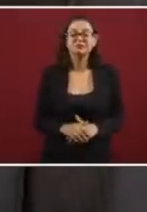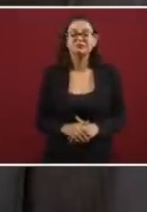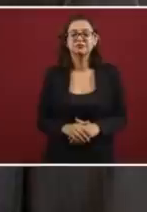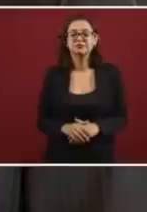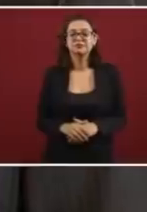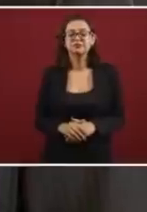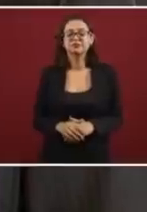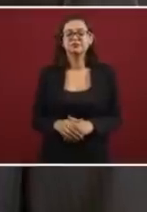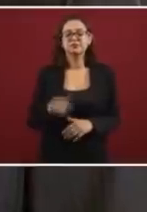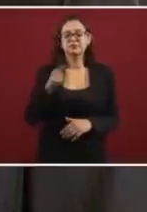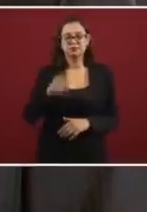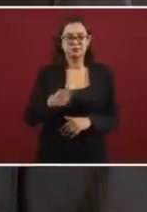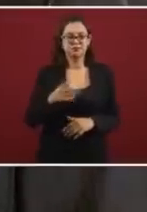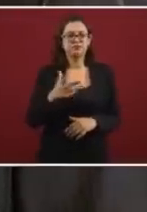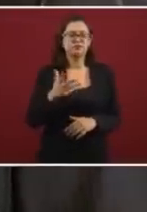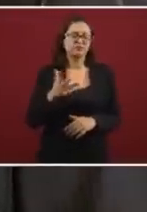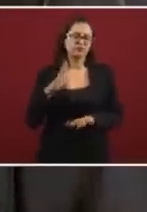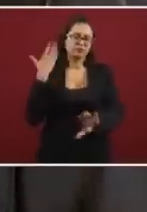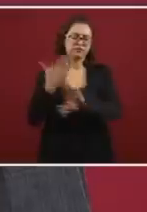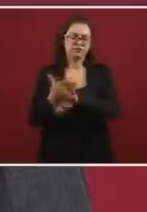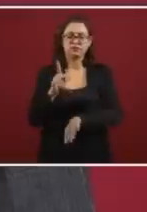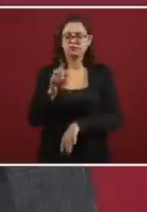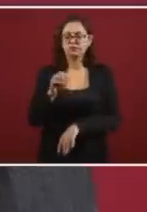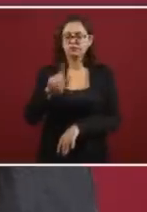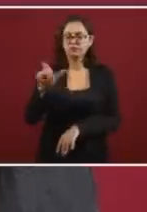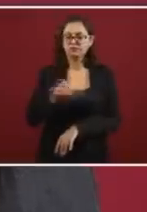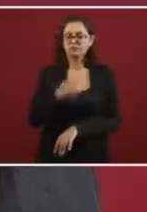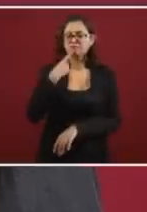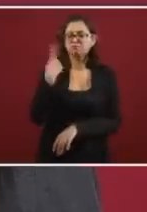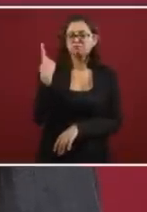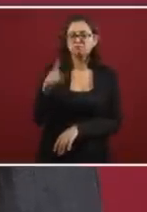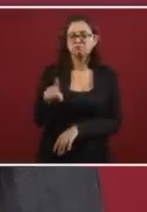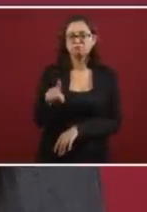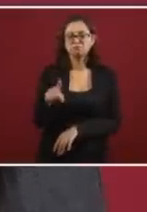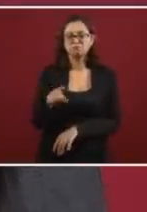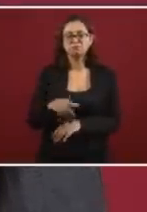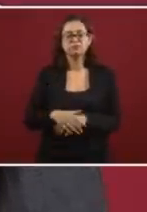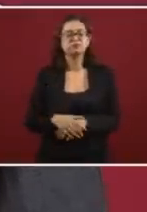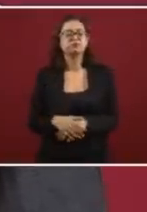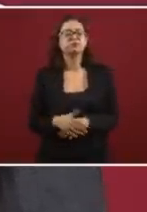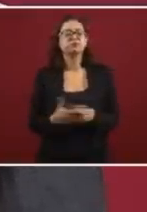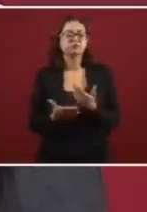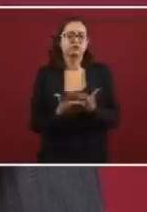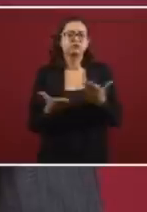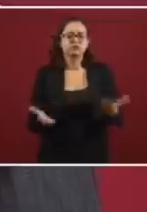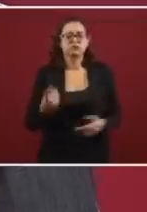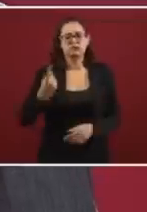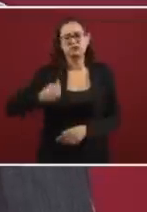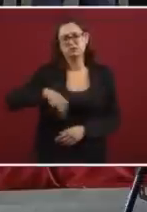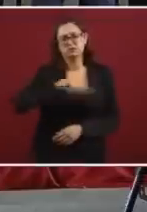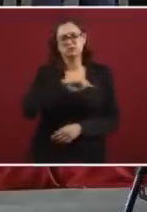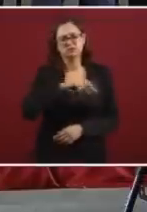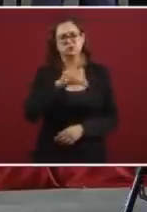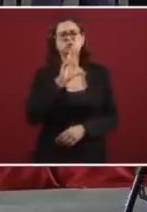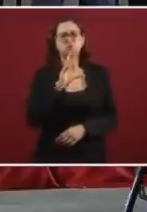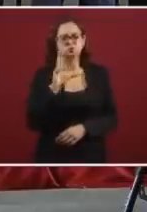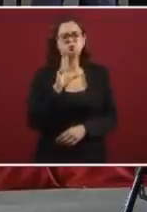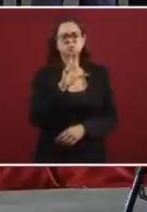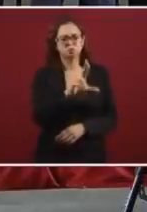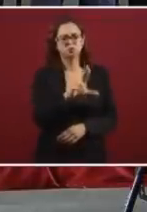tienen la demanda en contra de pemex y nosotros estamos respondiendo a esa